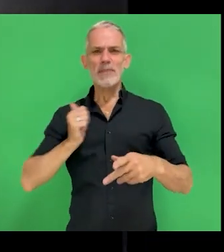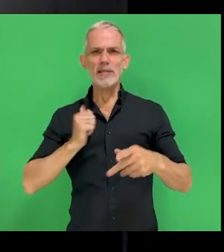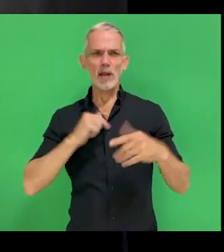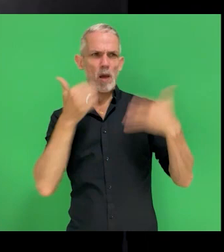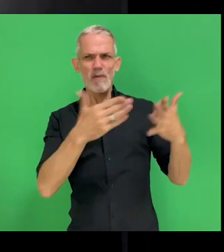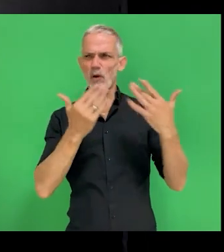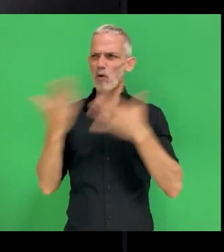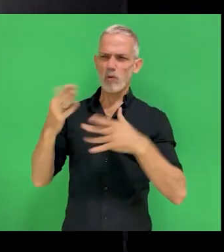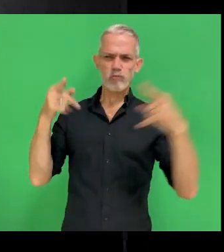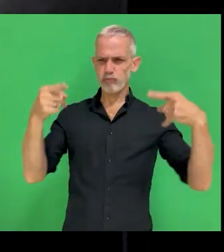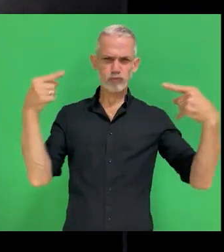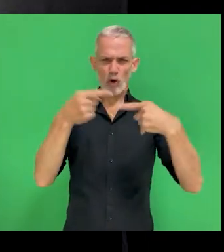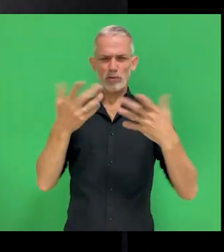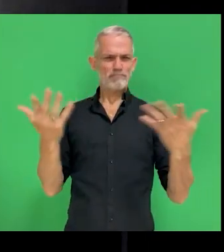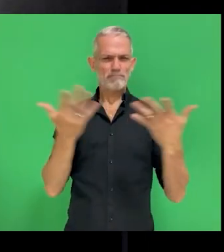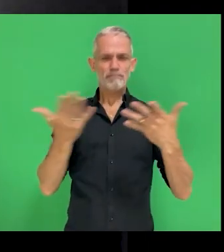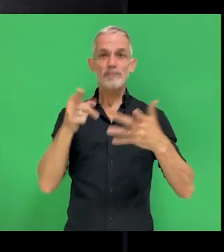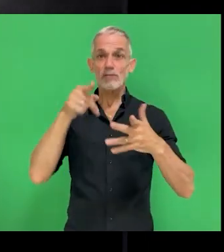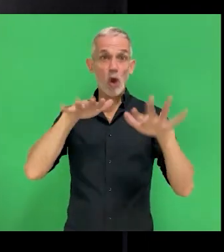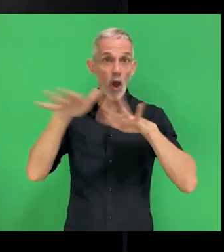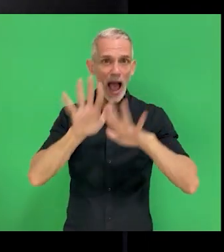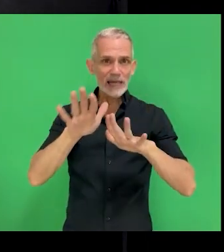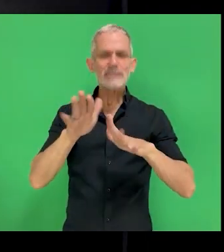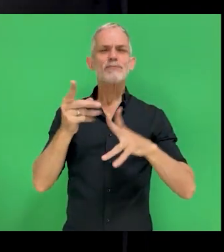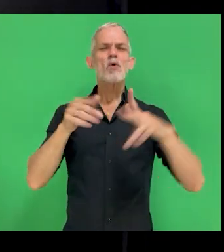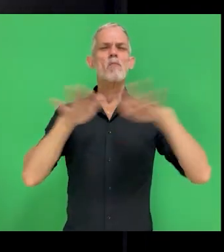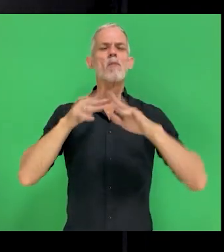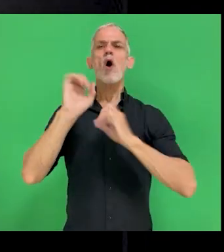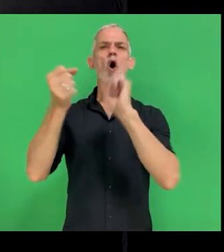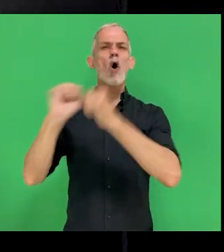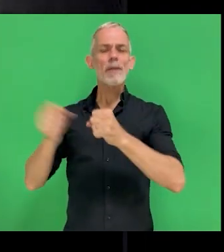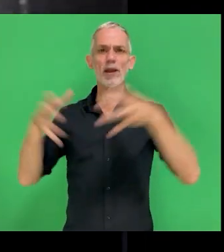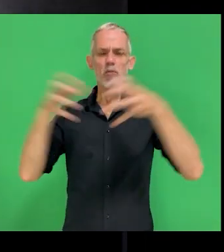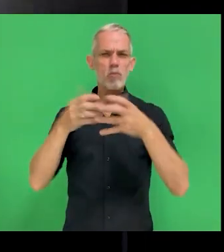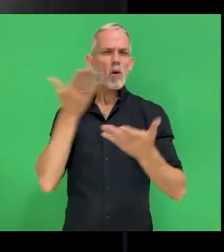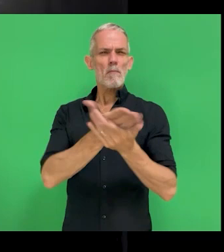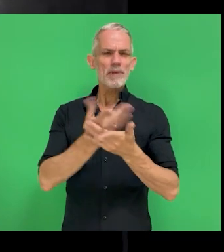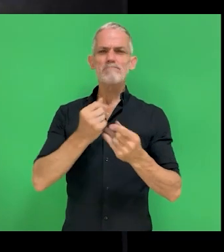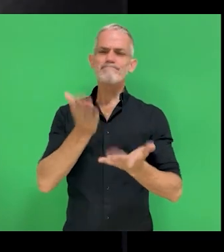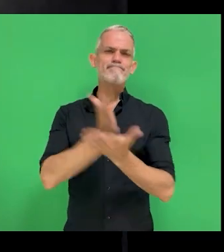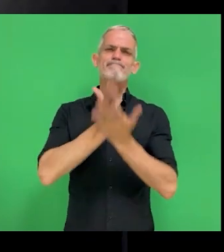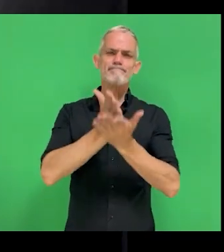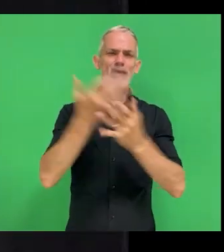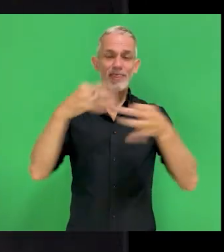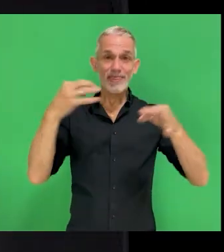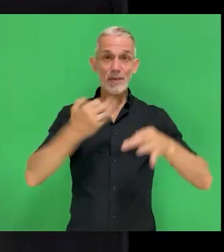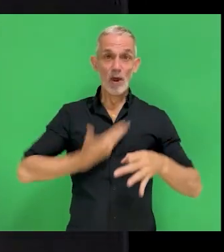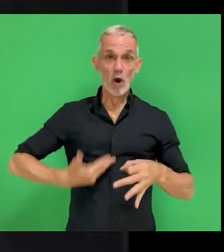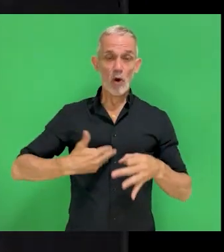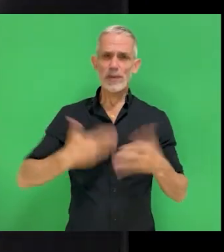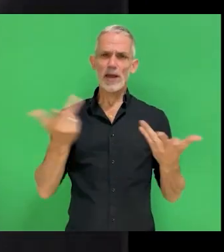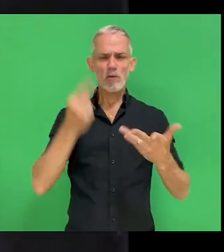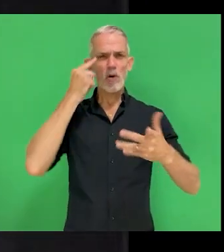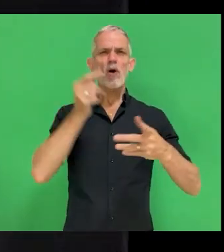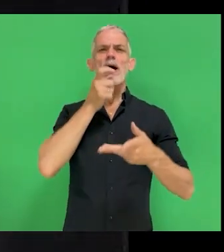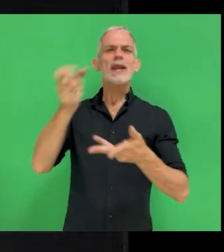leales y opositores. En ese contexto y con el movimiento obrero demandando una radicalización del gobierno que era